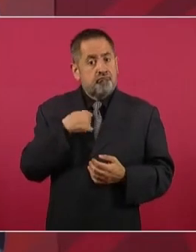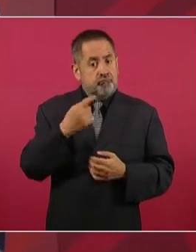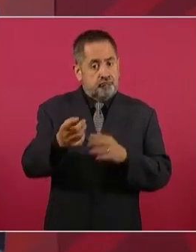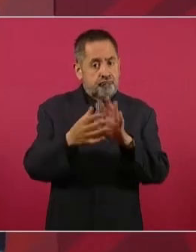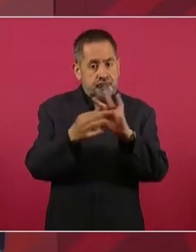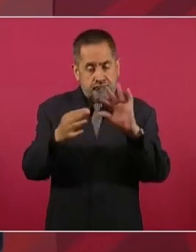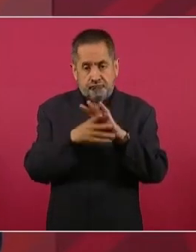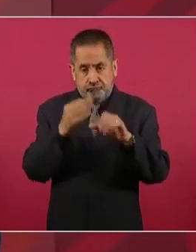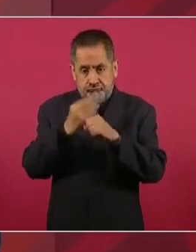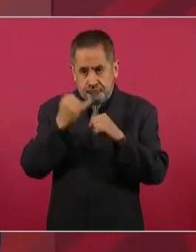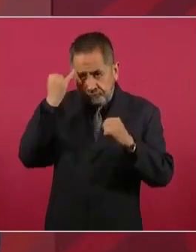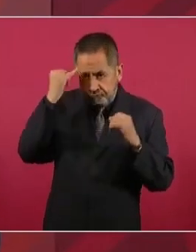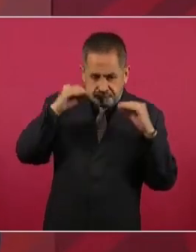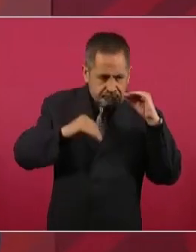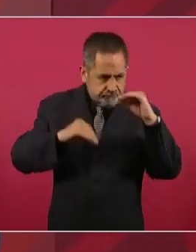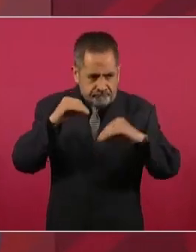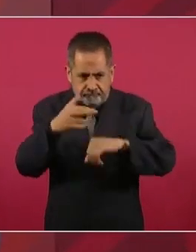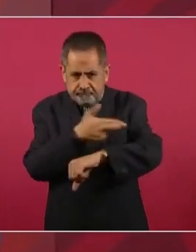estamos construyendo